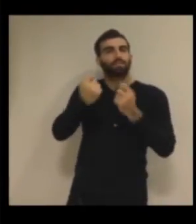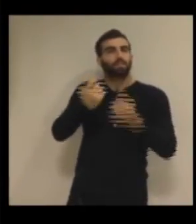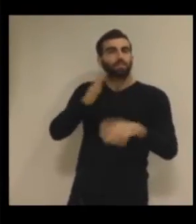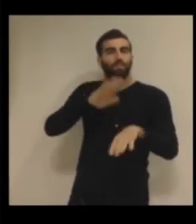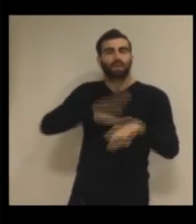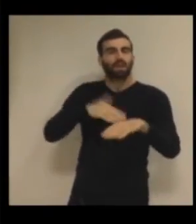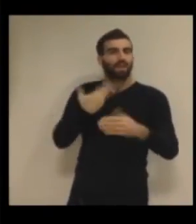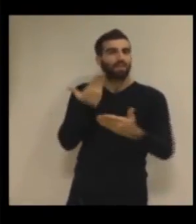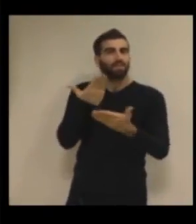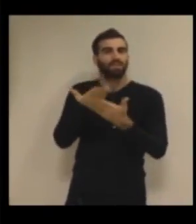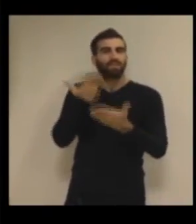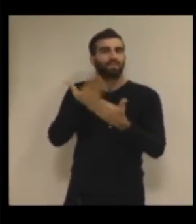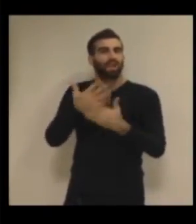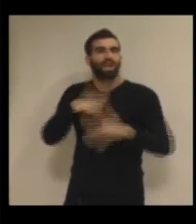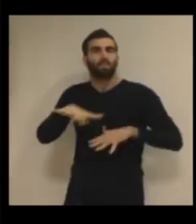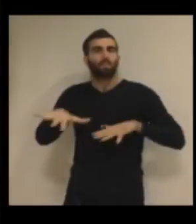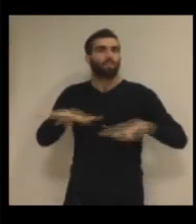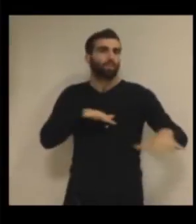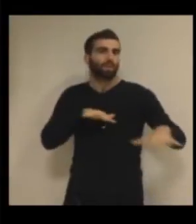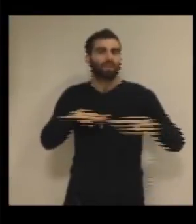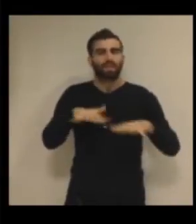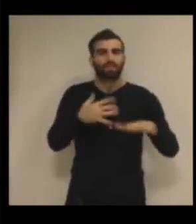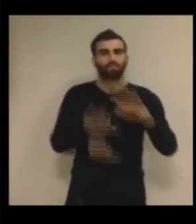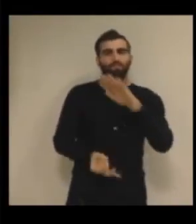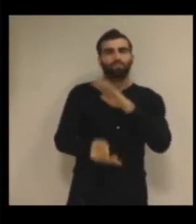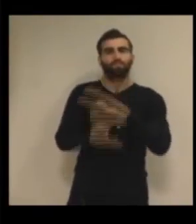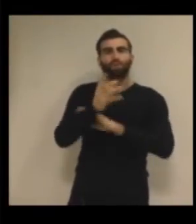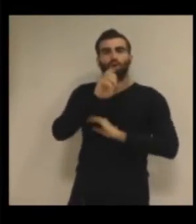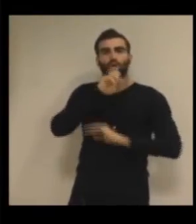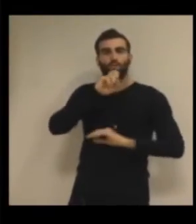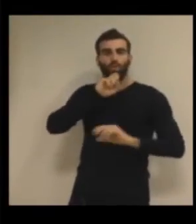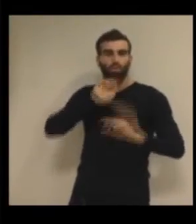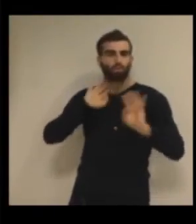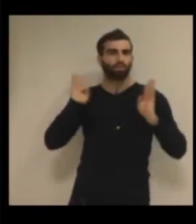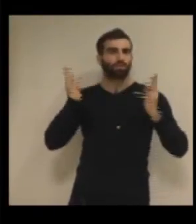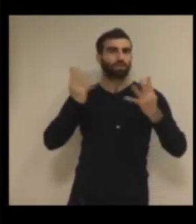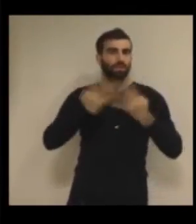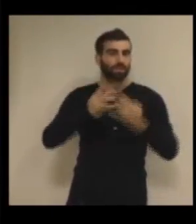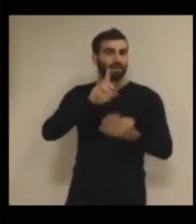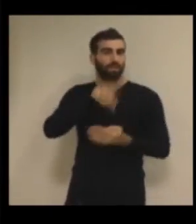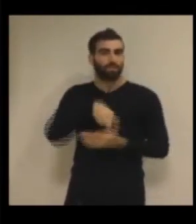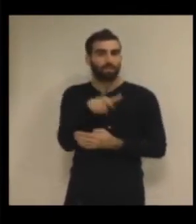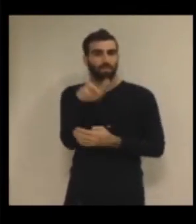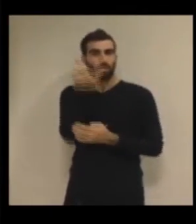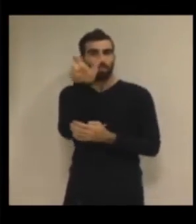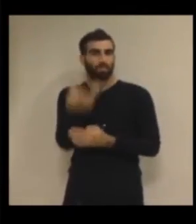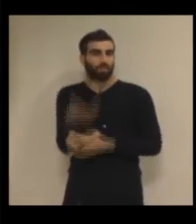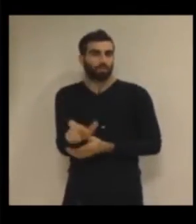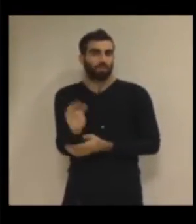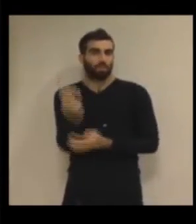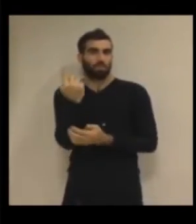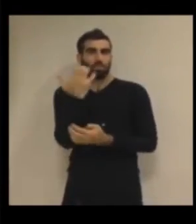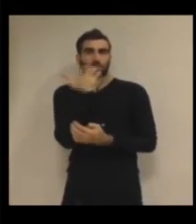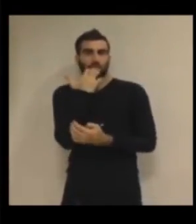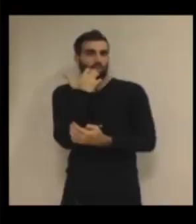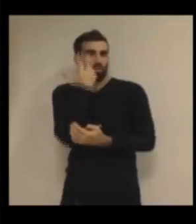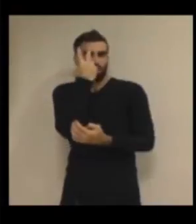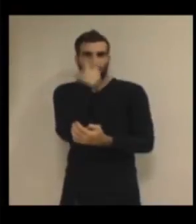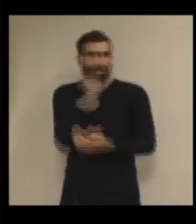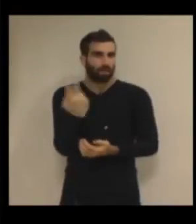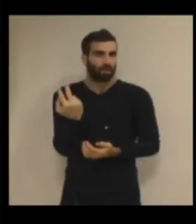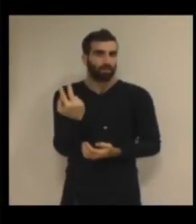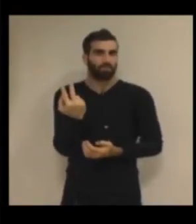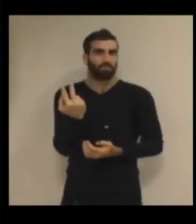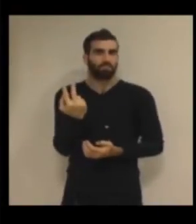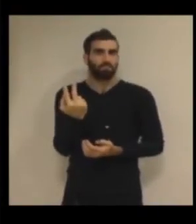sacarse el certificado de movilidad de forma telemática, pues también me gustaría que una persona, a lo mejor ciega, pues a través de